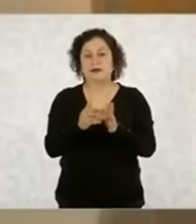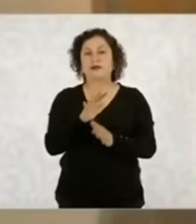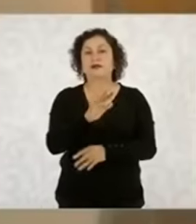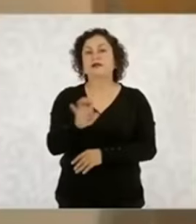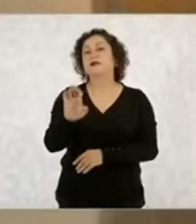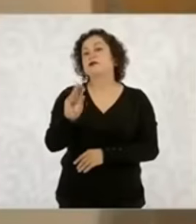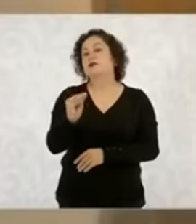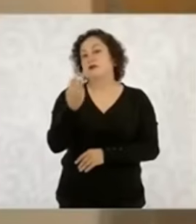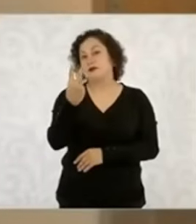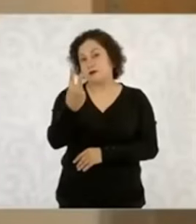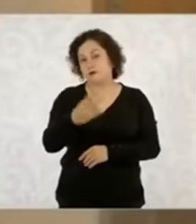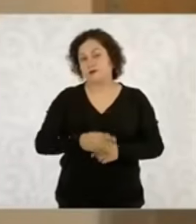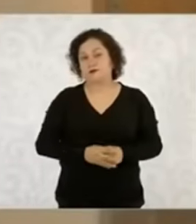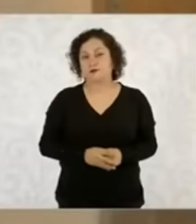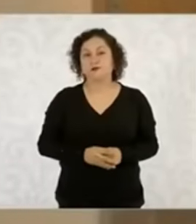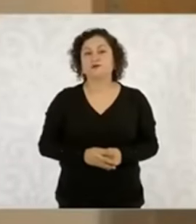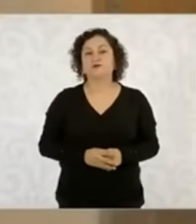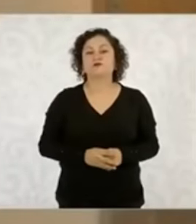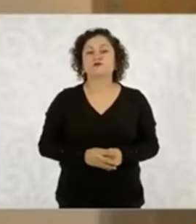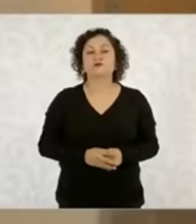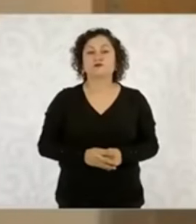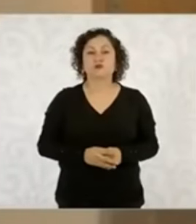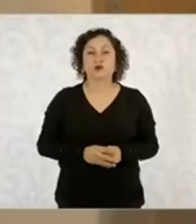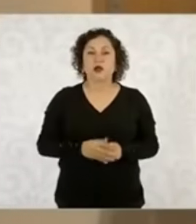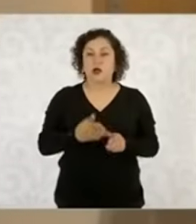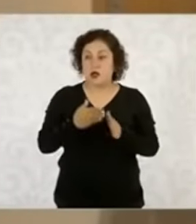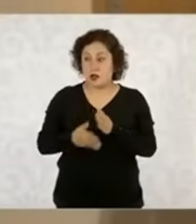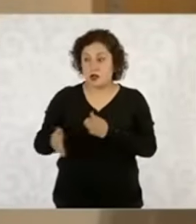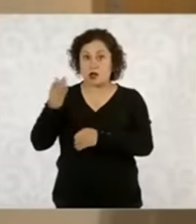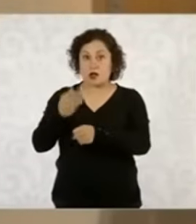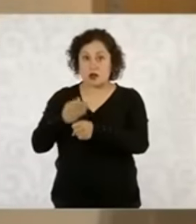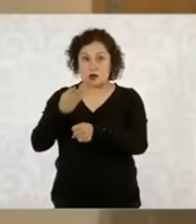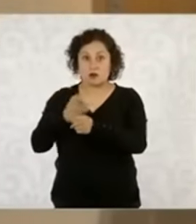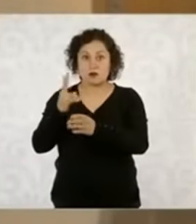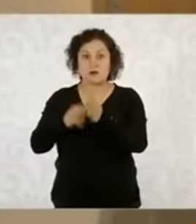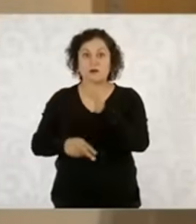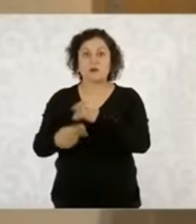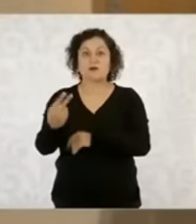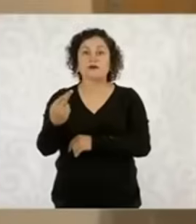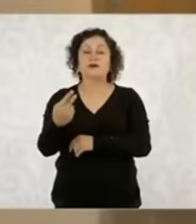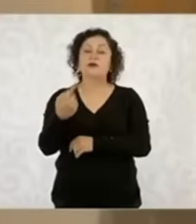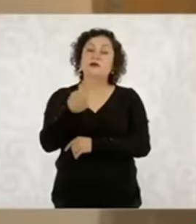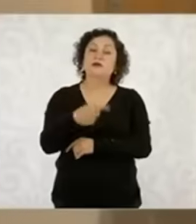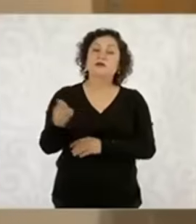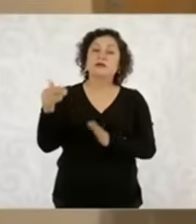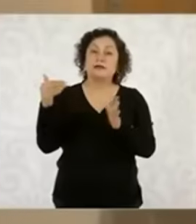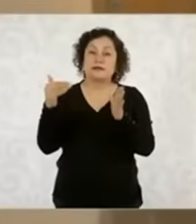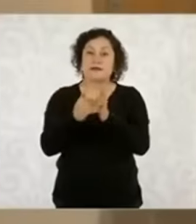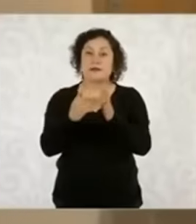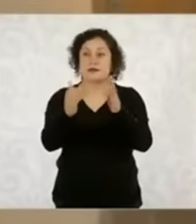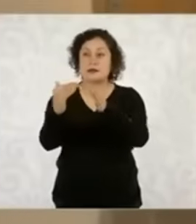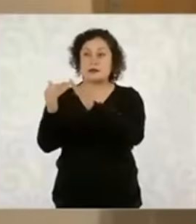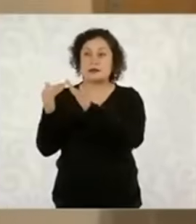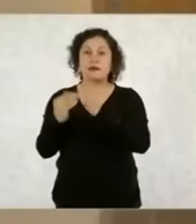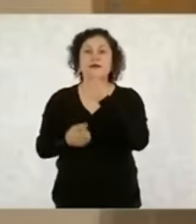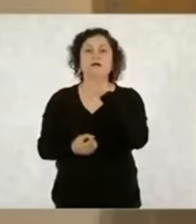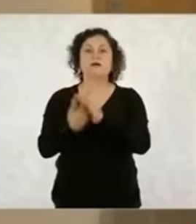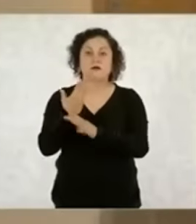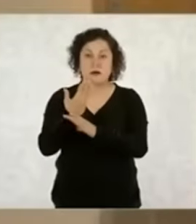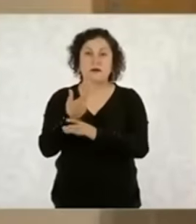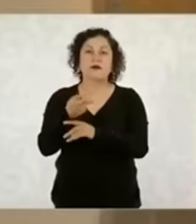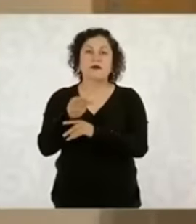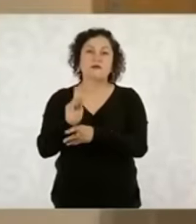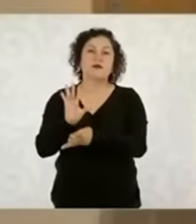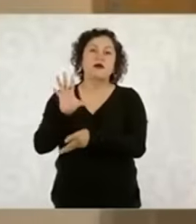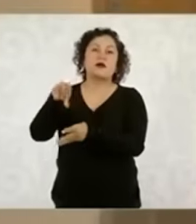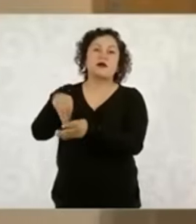111.592. Sucede lo mismo, la meta para este año es de 100.000 viviendas nuevas, pero ya se están considerando